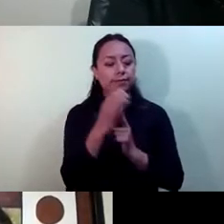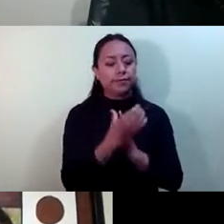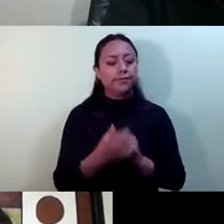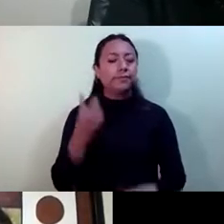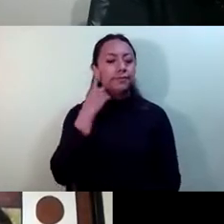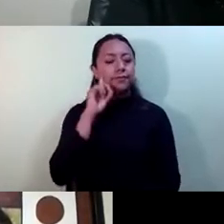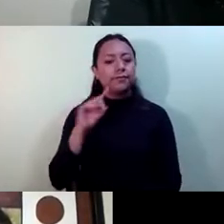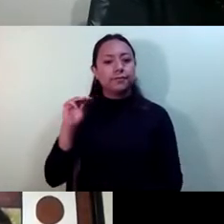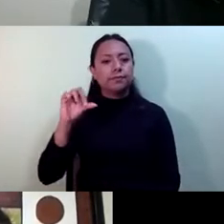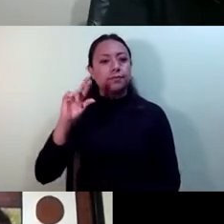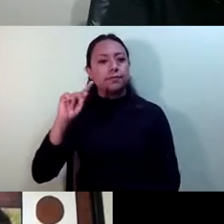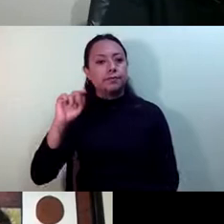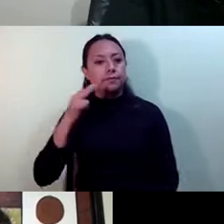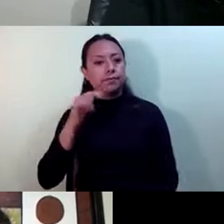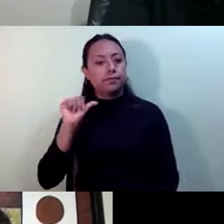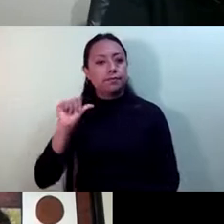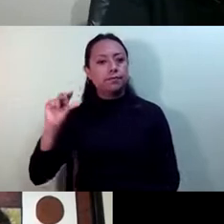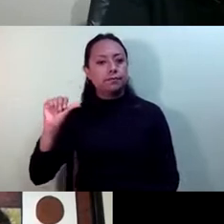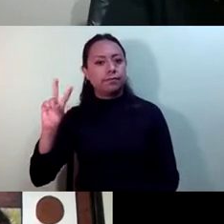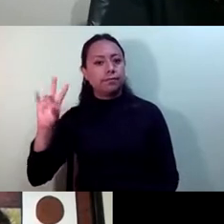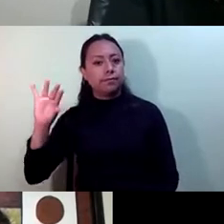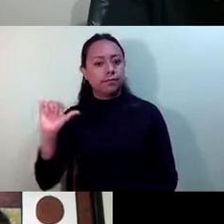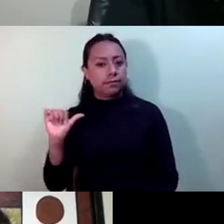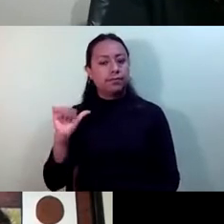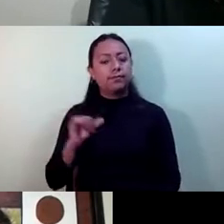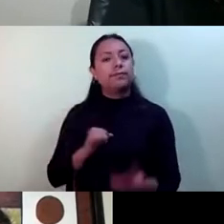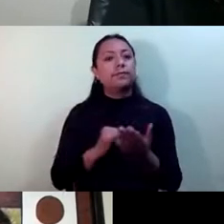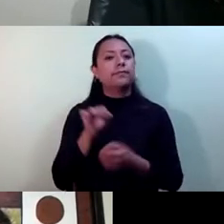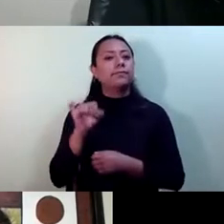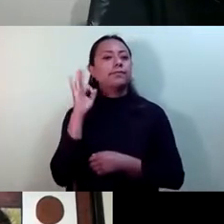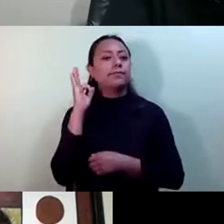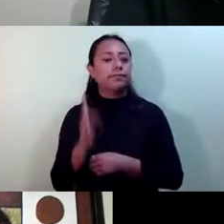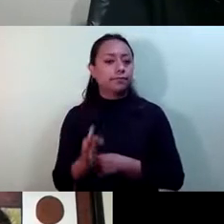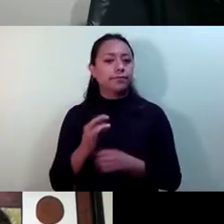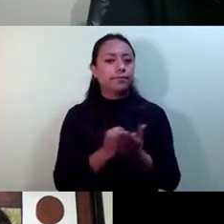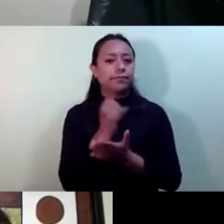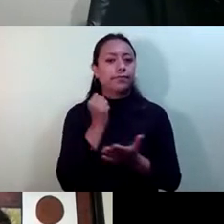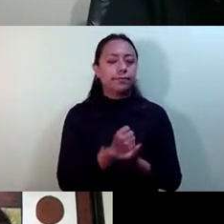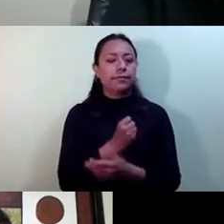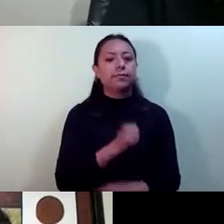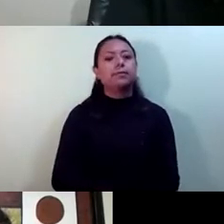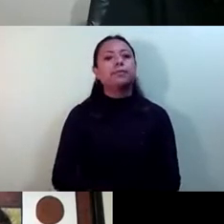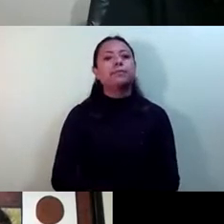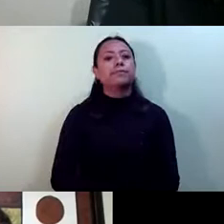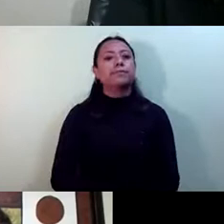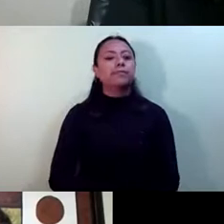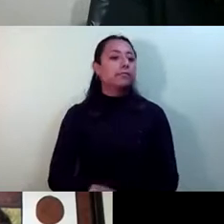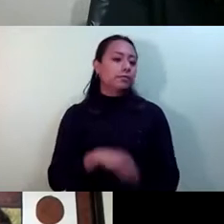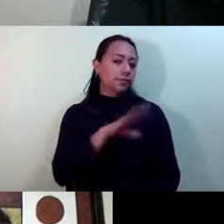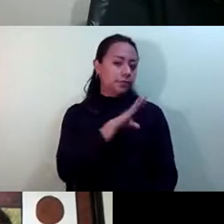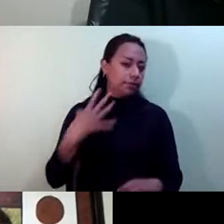Marta Ávila, a favor del dictamen en lo particular y en lo general. Diputada Leonor Gómez Otegui.